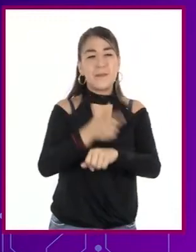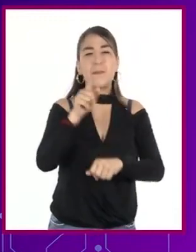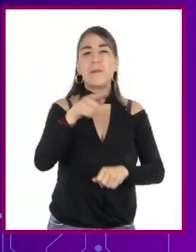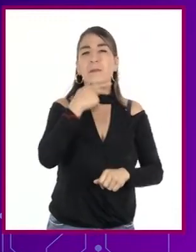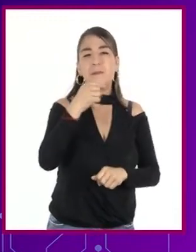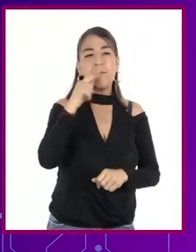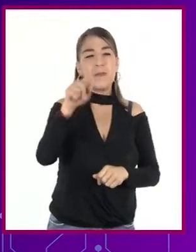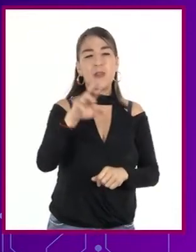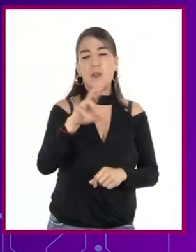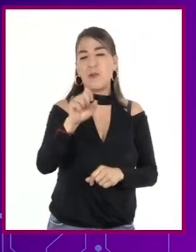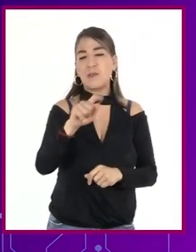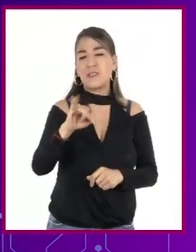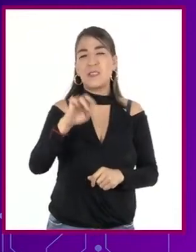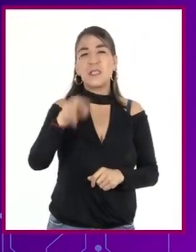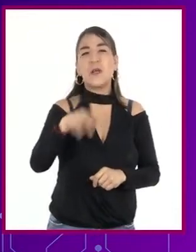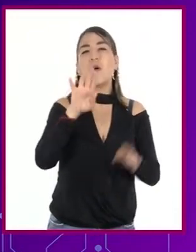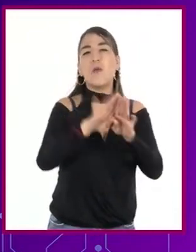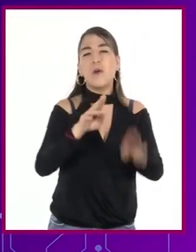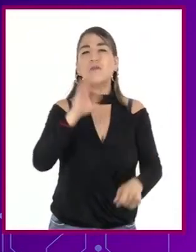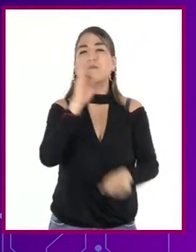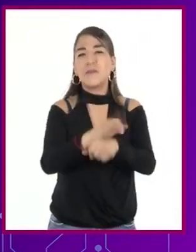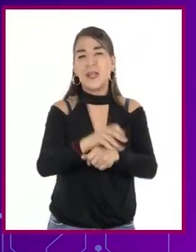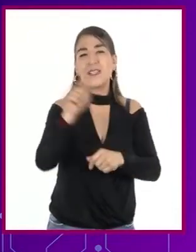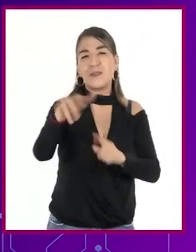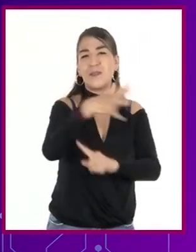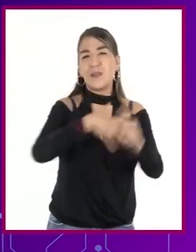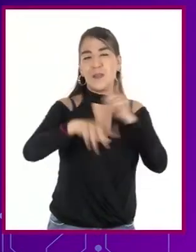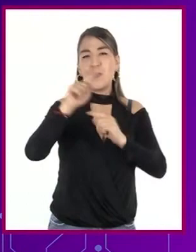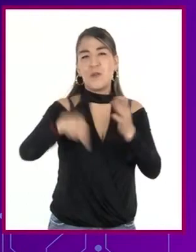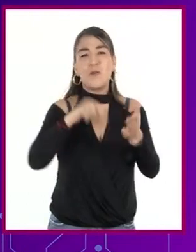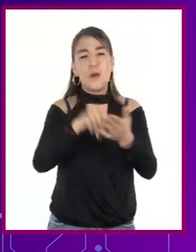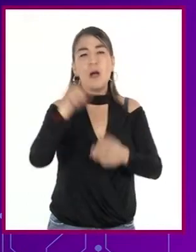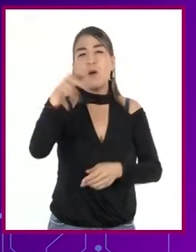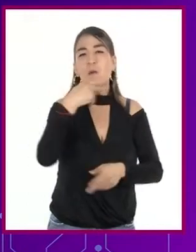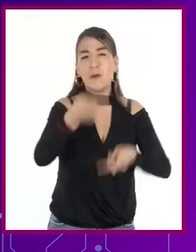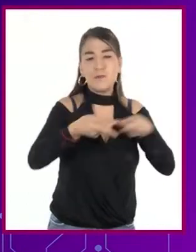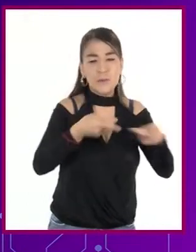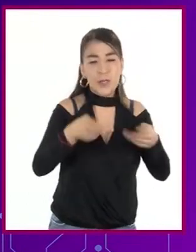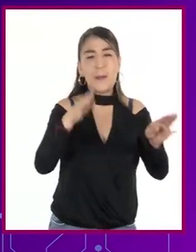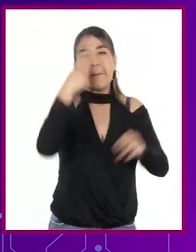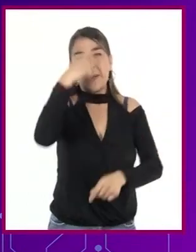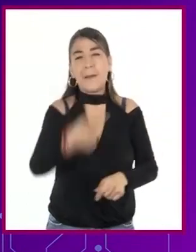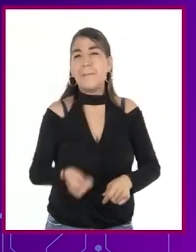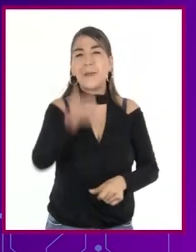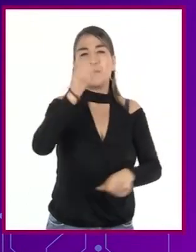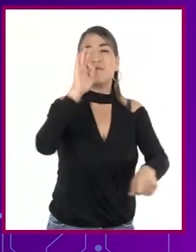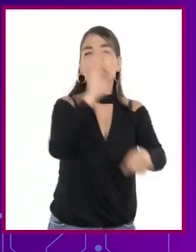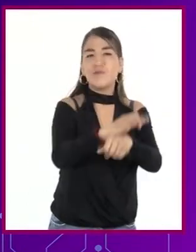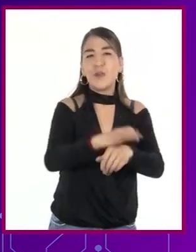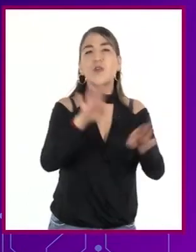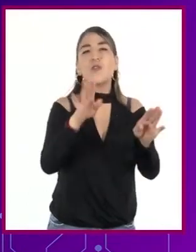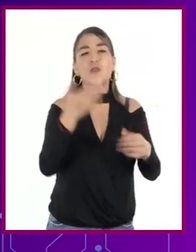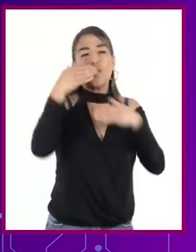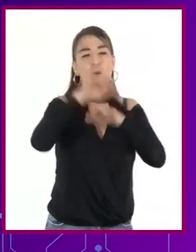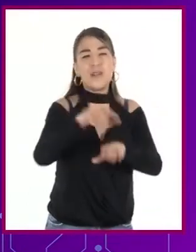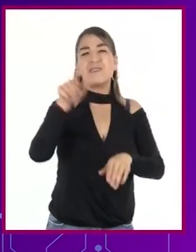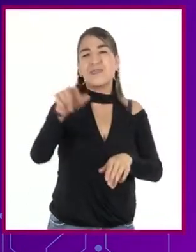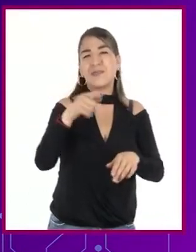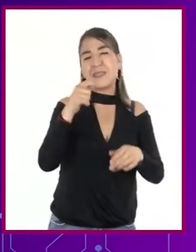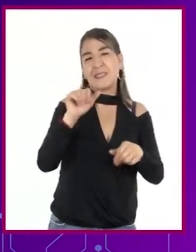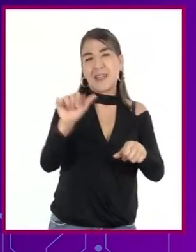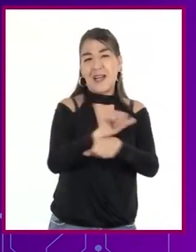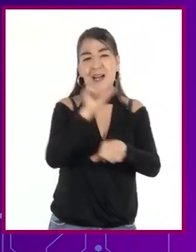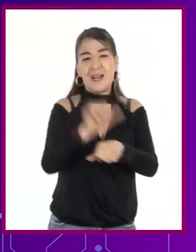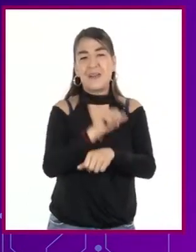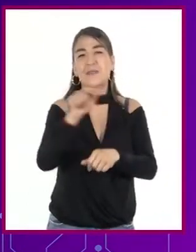Rustin. Es un activista de los derechos civiles en Carolina del Norte. Él organizó las primeras protestas contra la segregación de los autobuses.